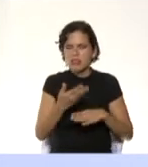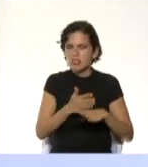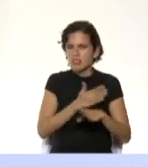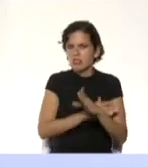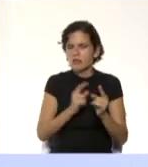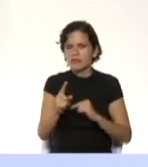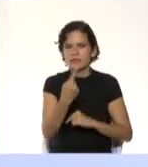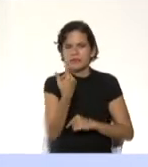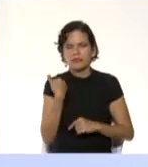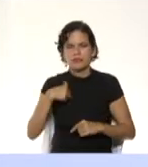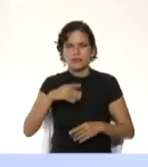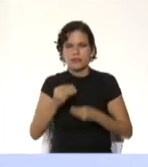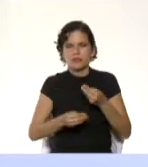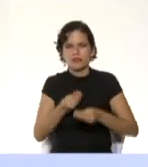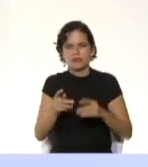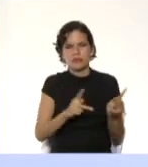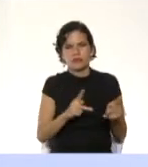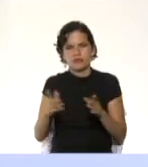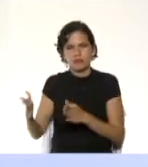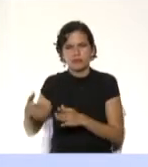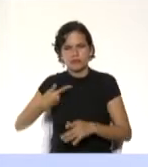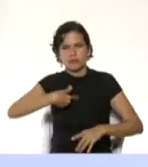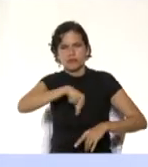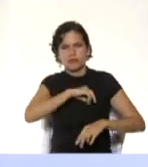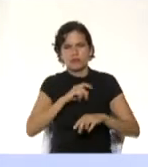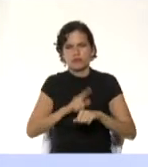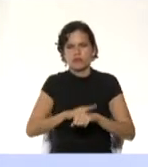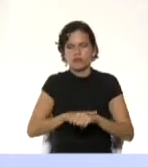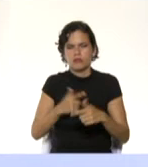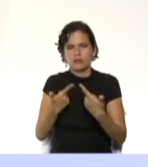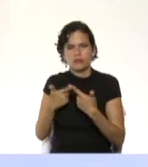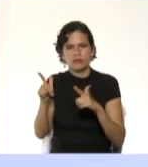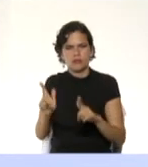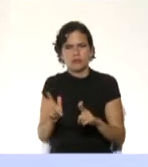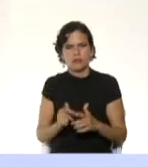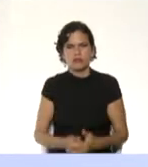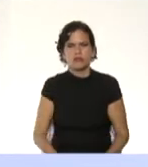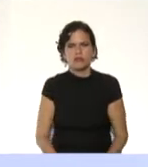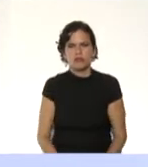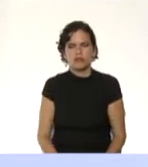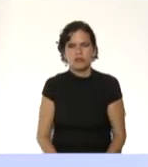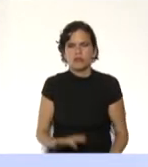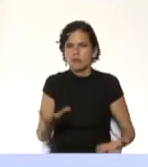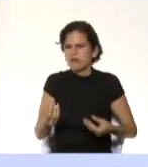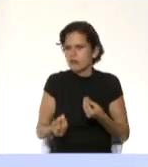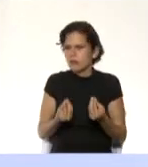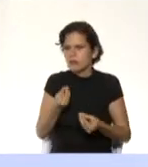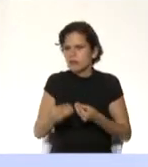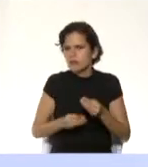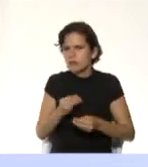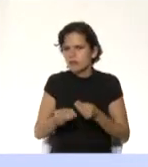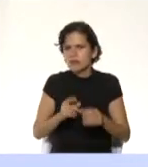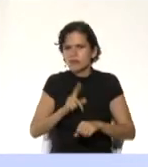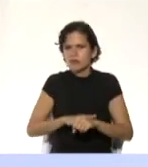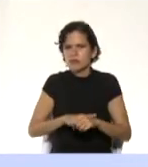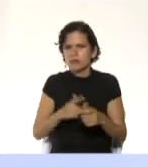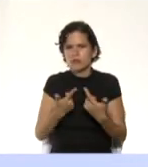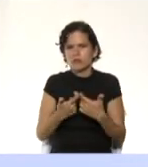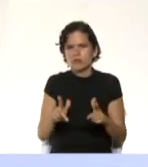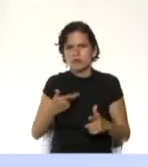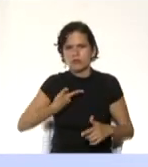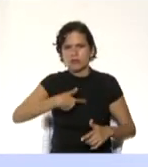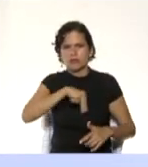tiempo libre. ¿Qué vamos a hacer en ese tiempo libre que tenemos? ¿Cómo lo puedo